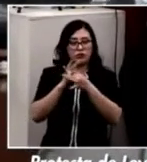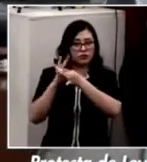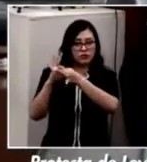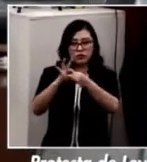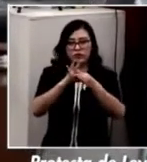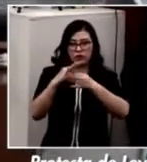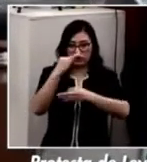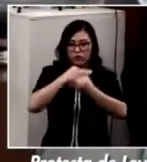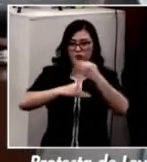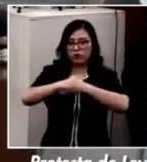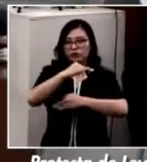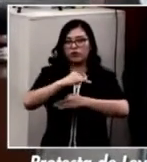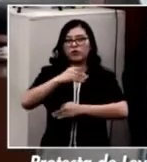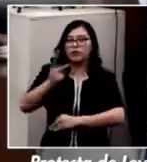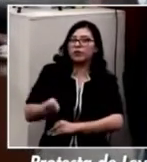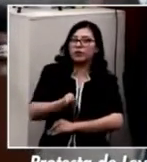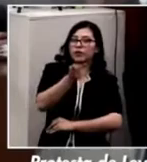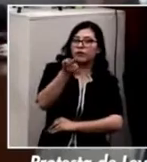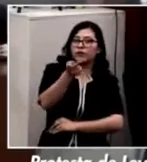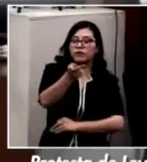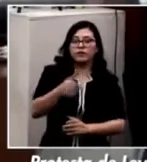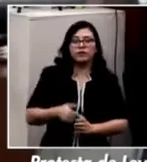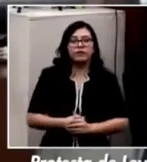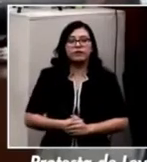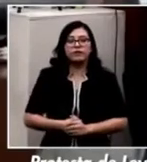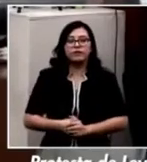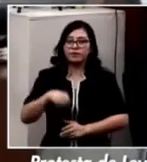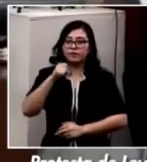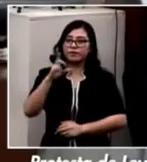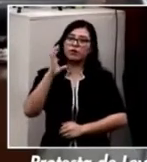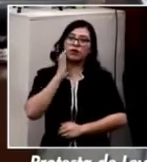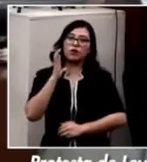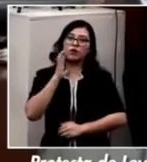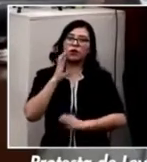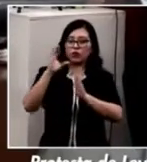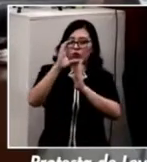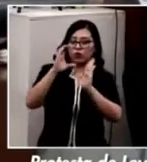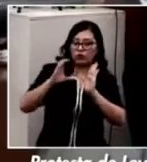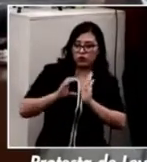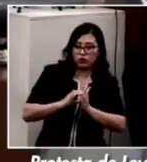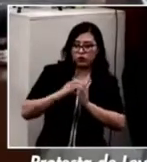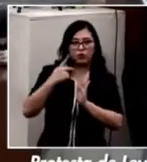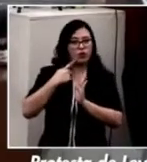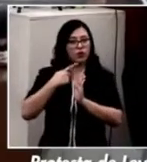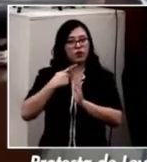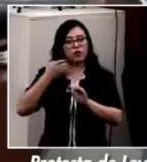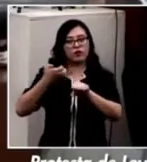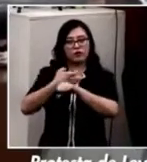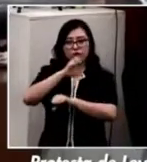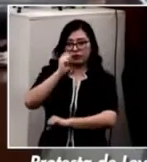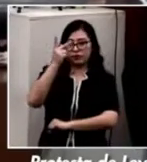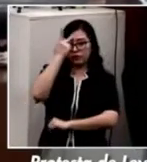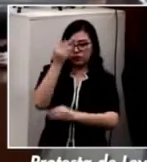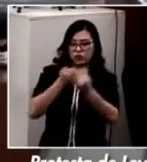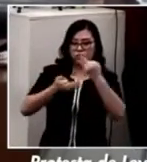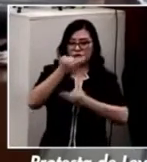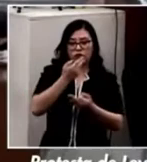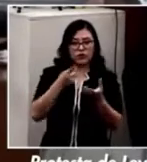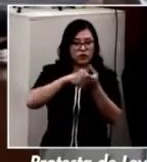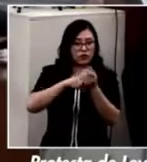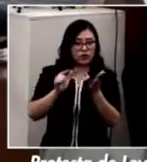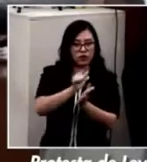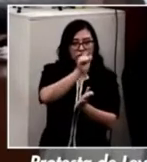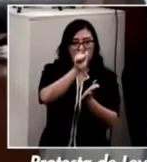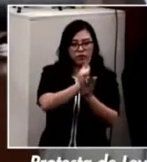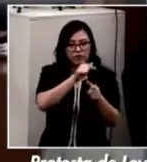tema de las quejas. Se ha colocado las quejas ante la Comisión Nacional de Derechos Humanos, la Comisión Estatal de Derechos Humanos, en donde